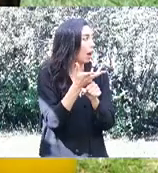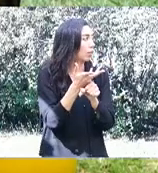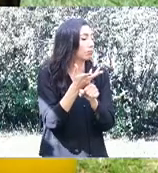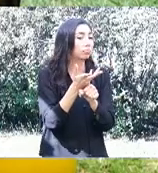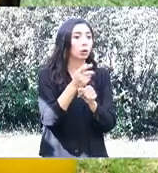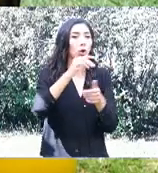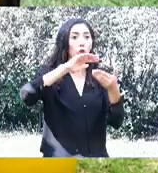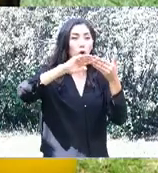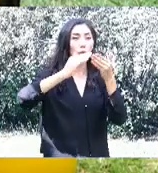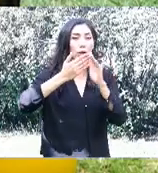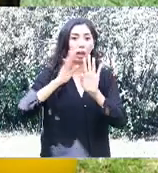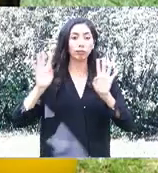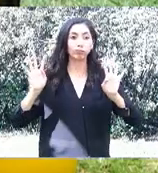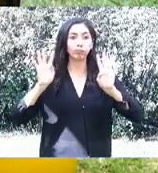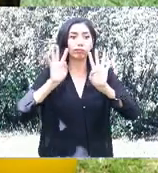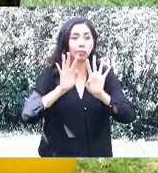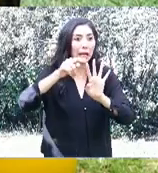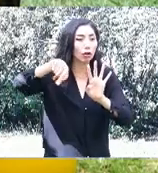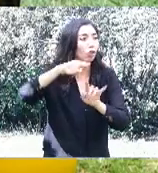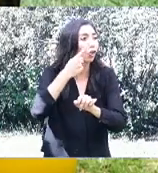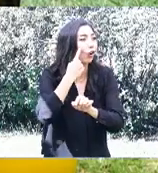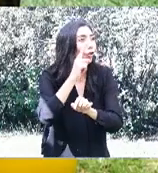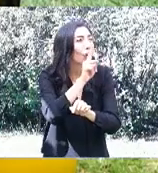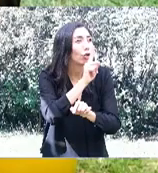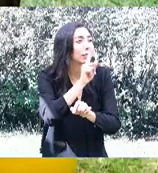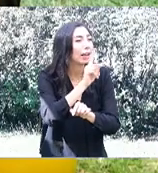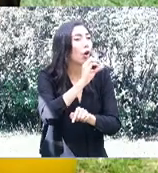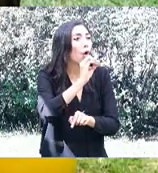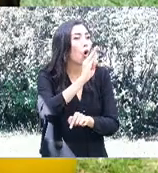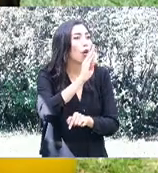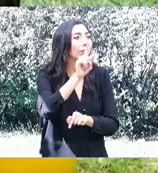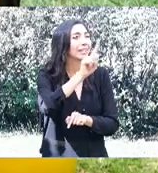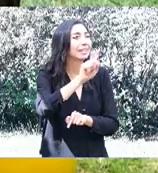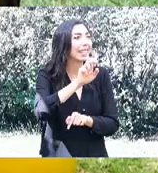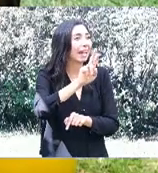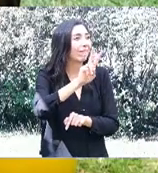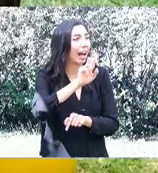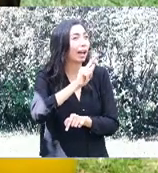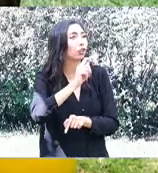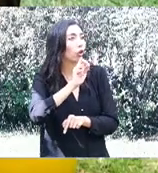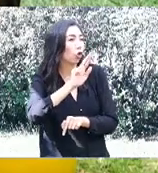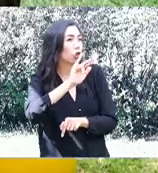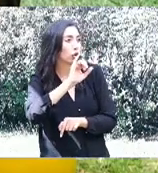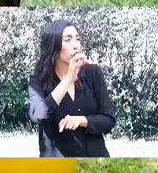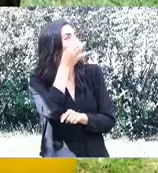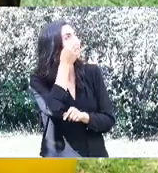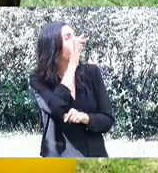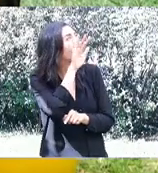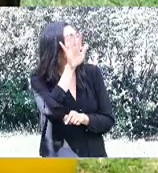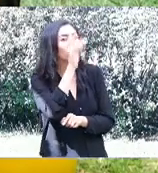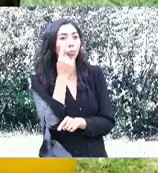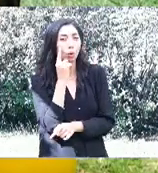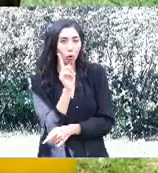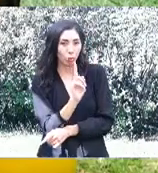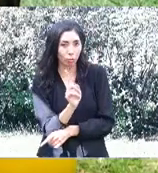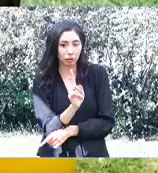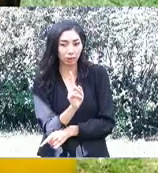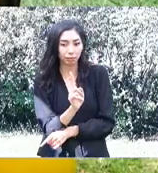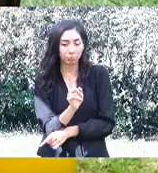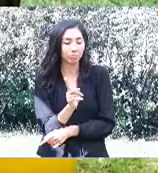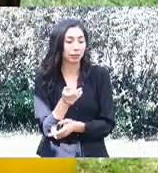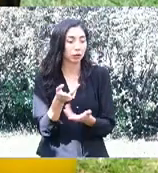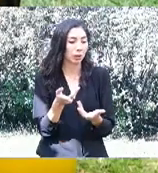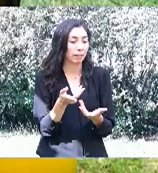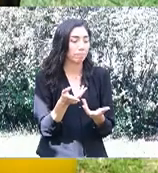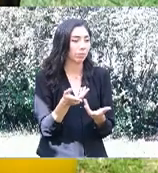a la cual visitamos no lo conocían Y eso también despertó una una nueva dimensión respecto de la apropiación del mismo sector donde ellos están de